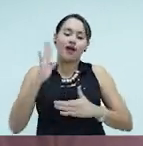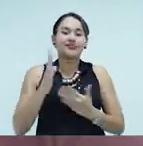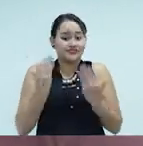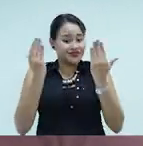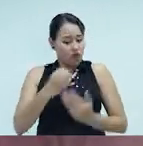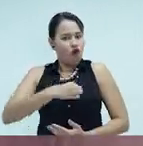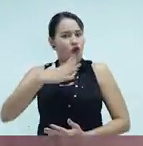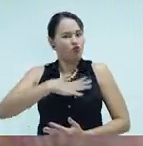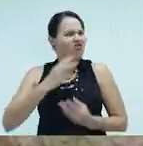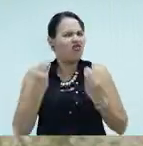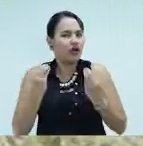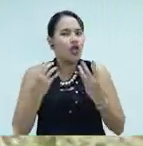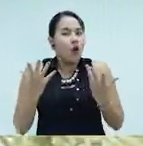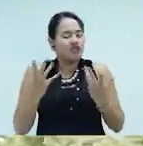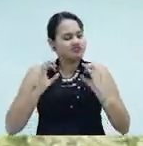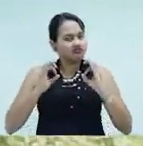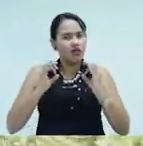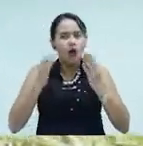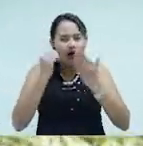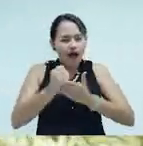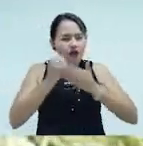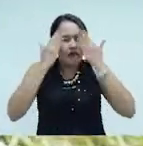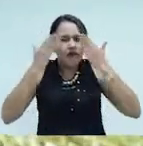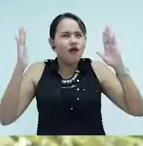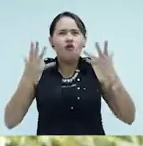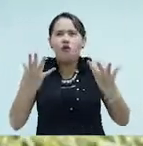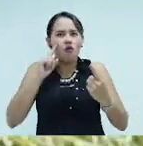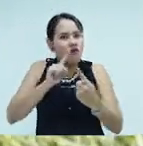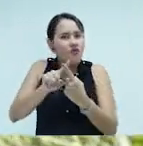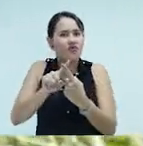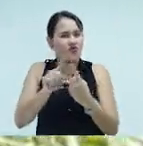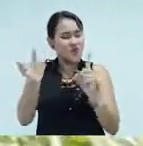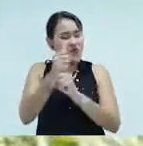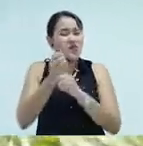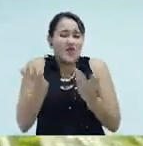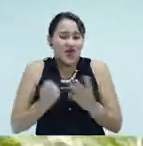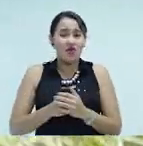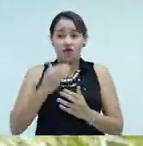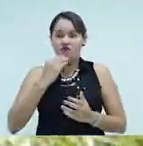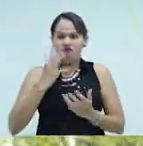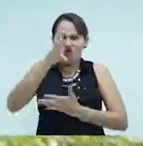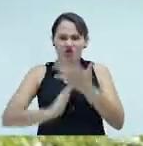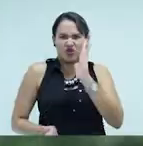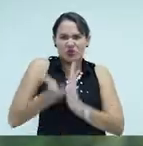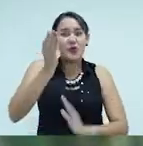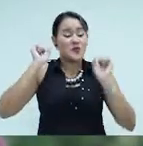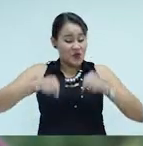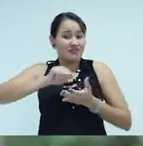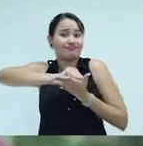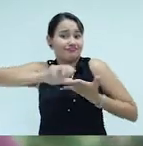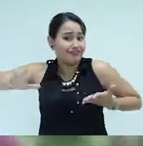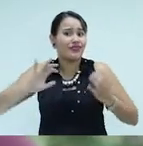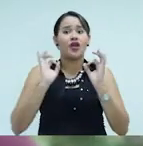abrirte puertas y senderos en esta vida. Para acceder a beneficios como becas, programas en el